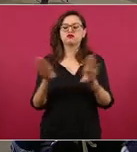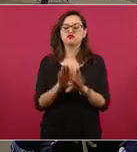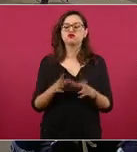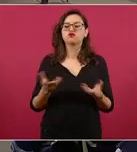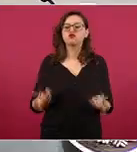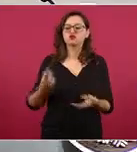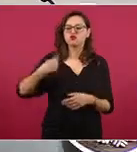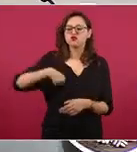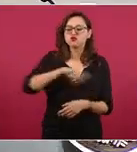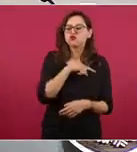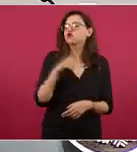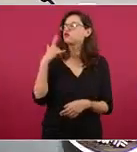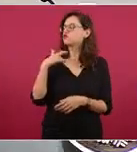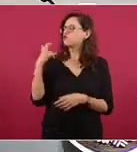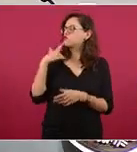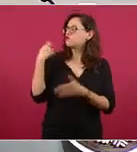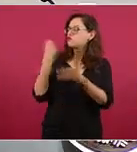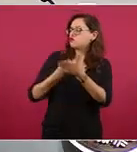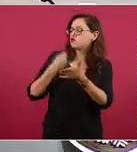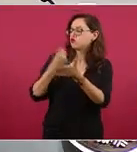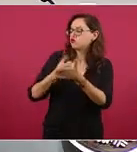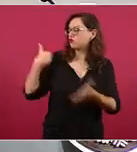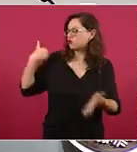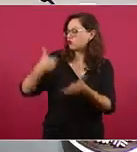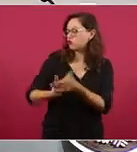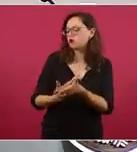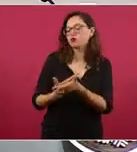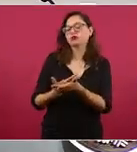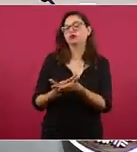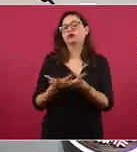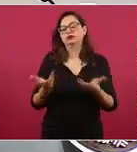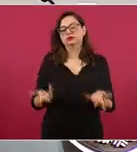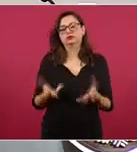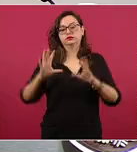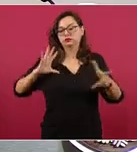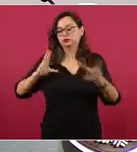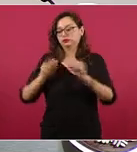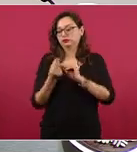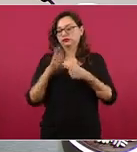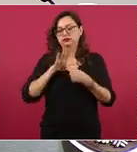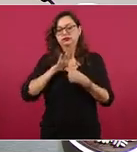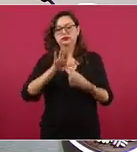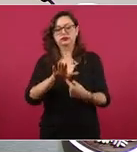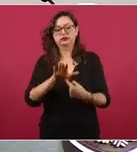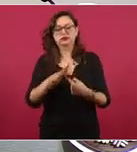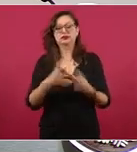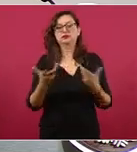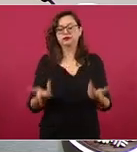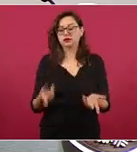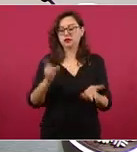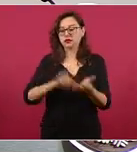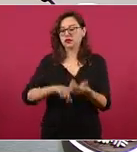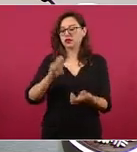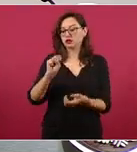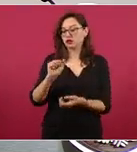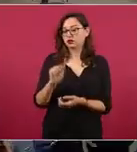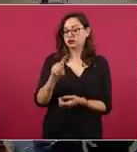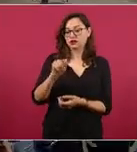hecho. Nosotros consideramos, dados los resultados, que la transformación de un nuevo